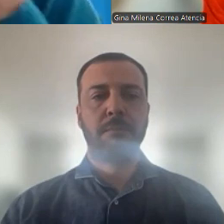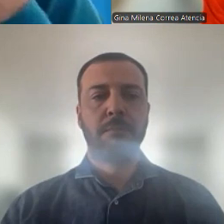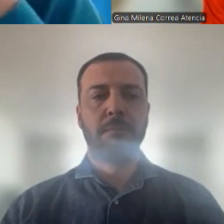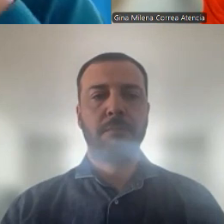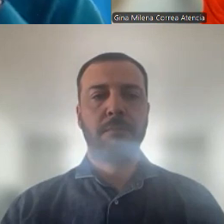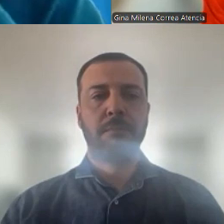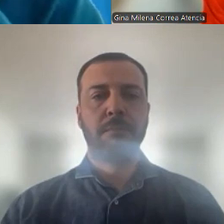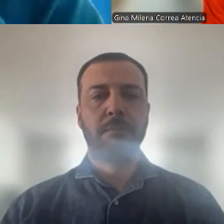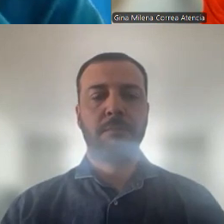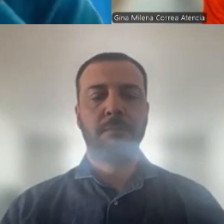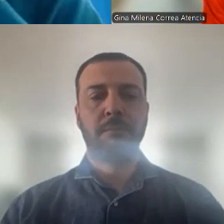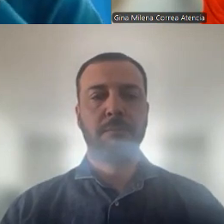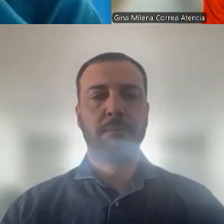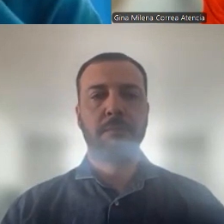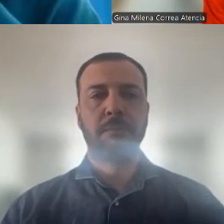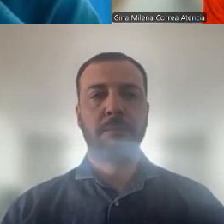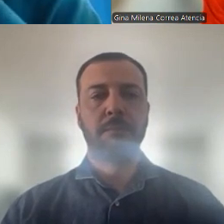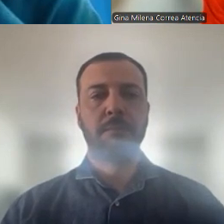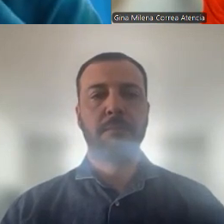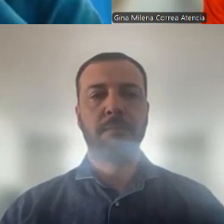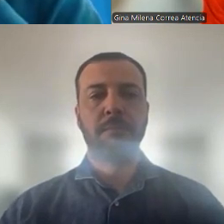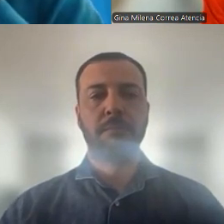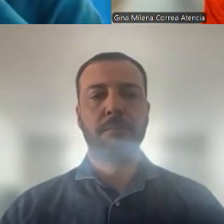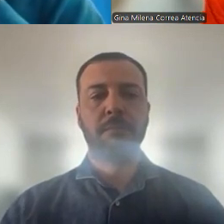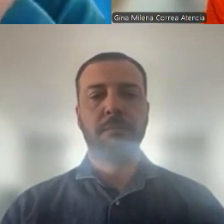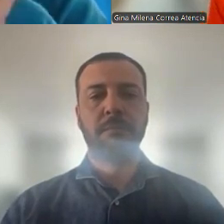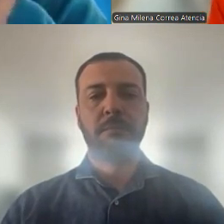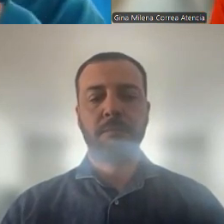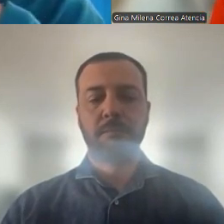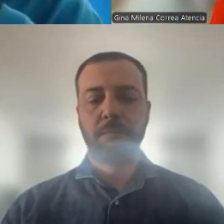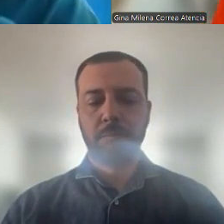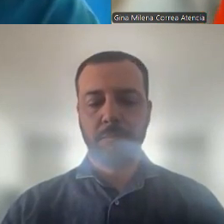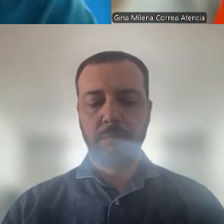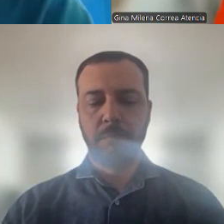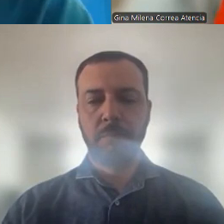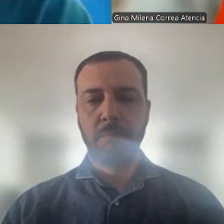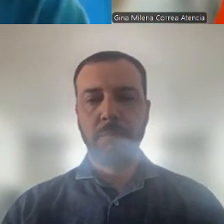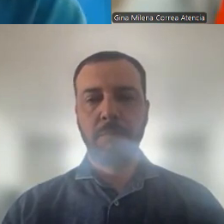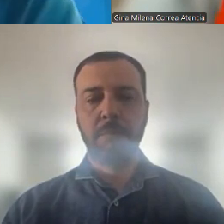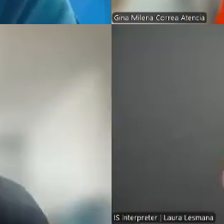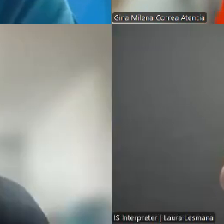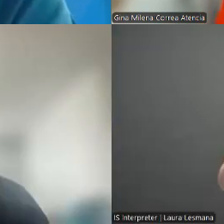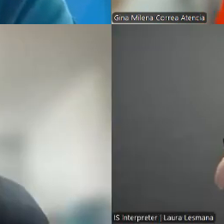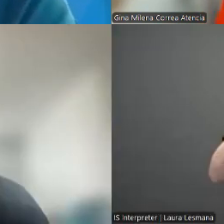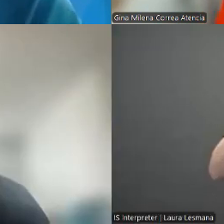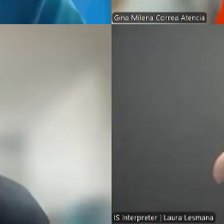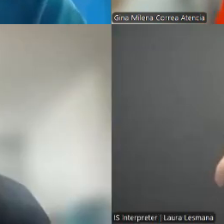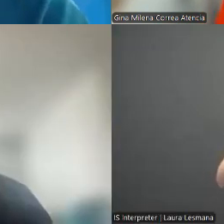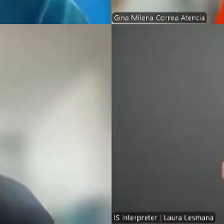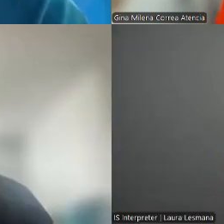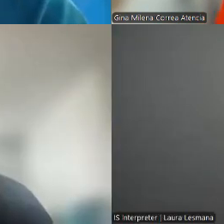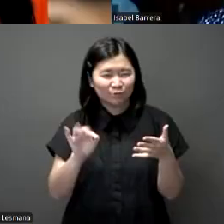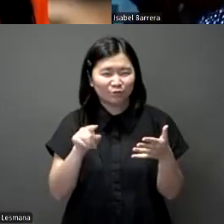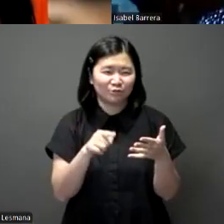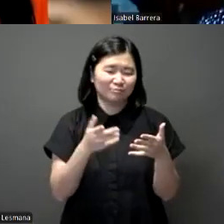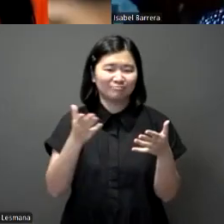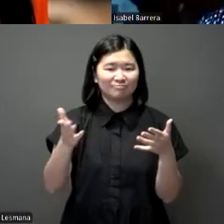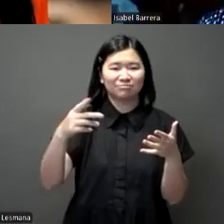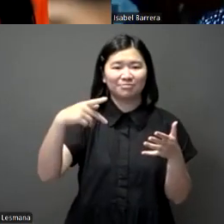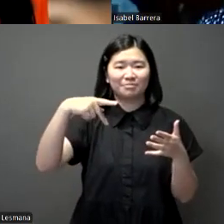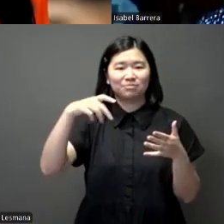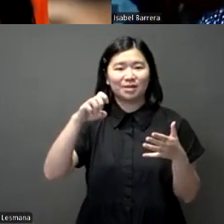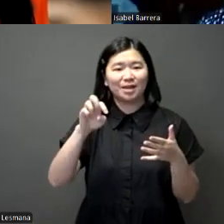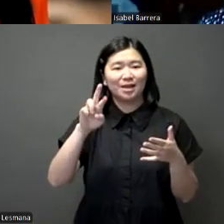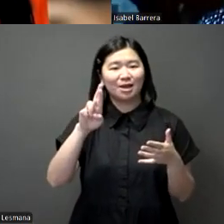Muchísimas gracias. For Gina Pereira or any other members of our team. La siguiente pregunta es